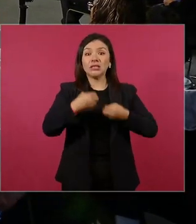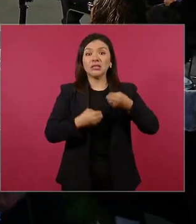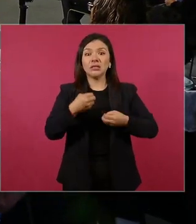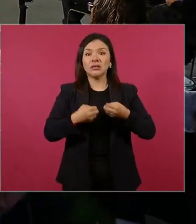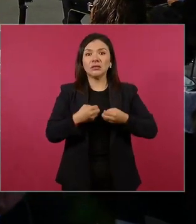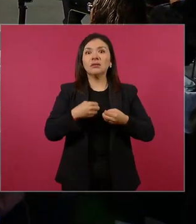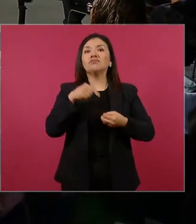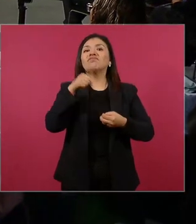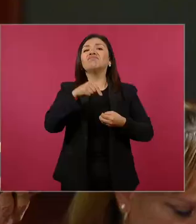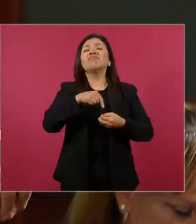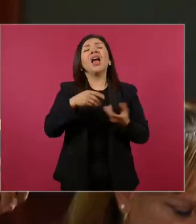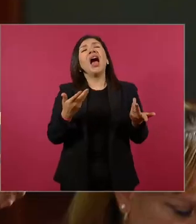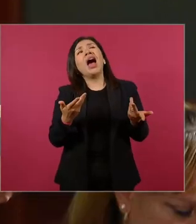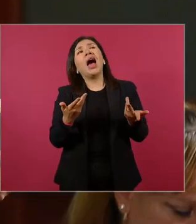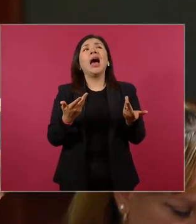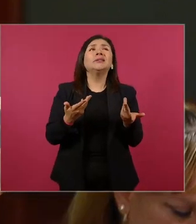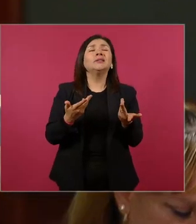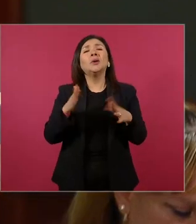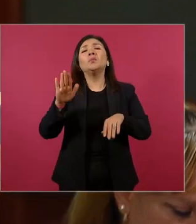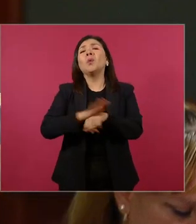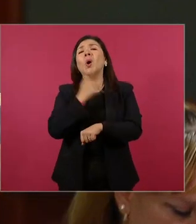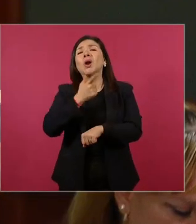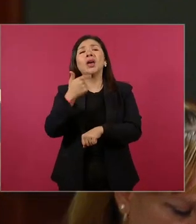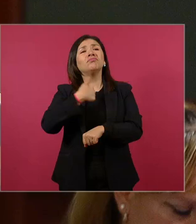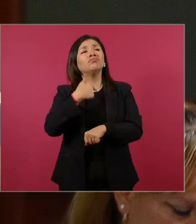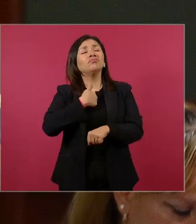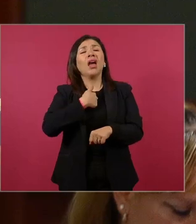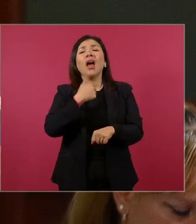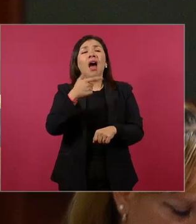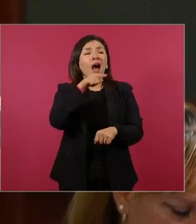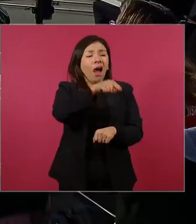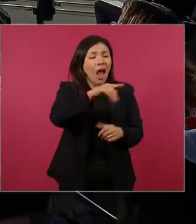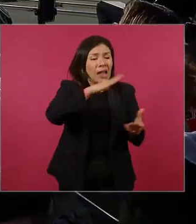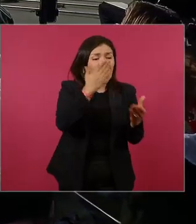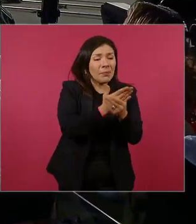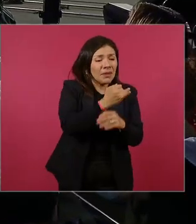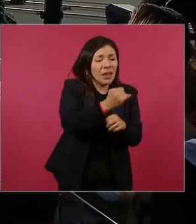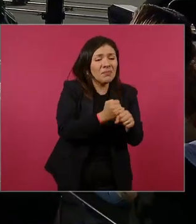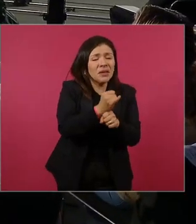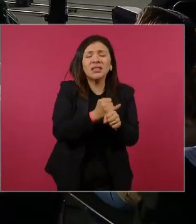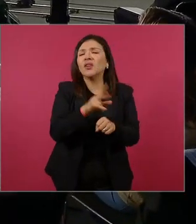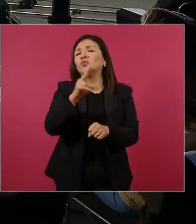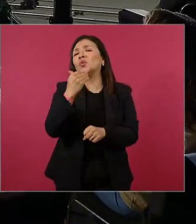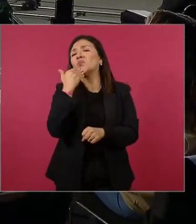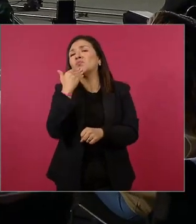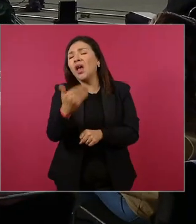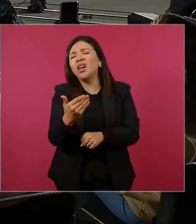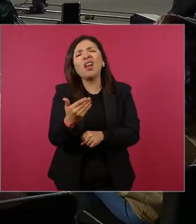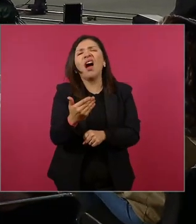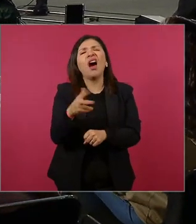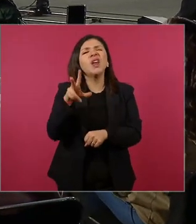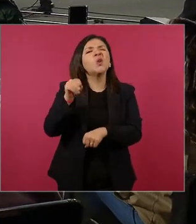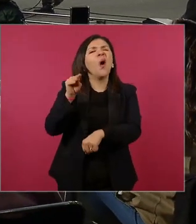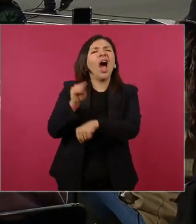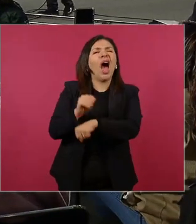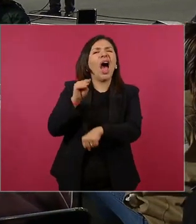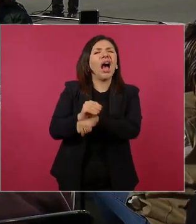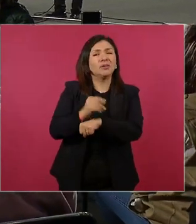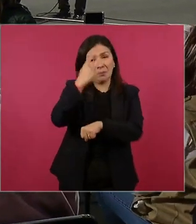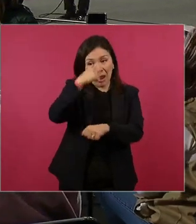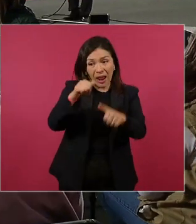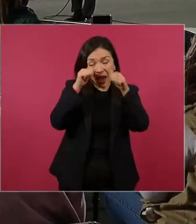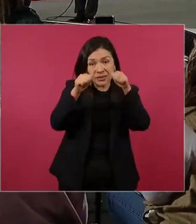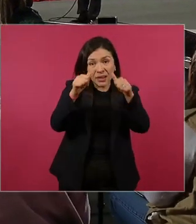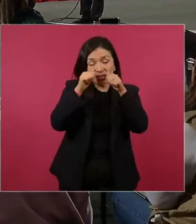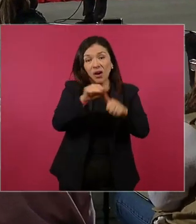tienen como pretexto que no están bien integradas las carpetas, que no, para no hacer caso de